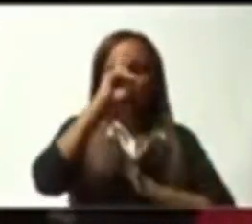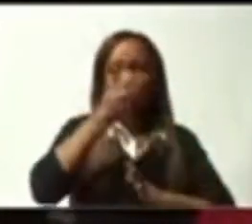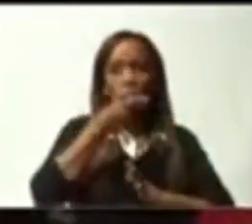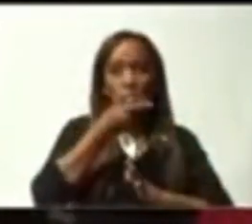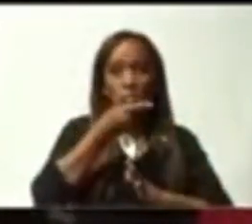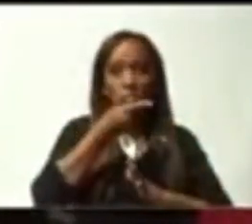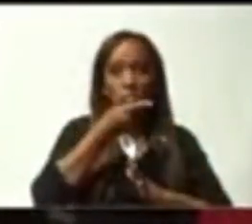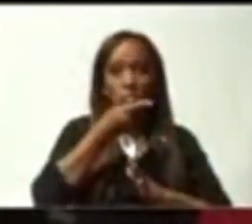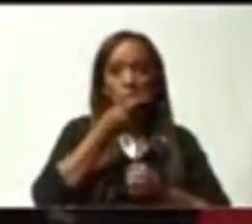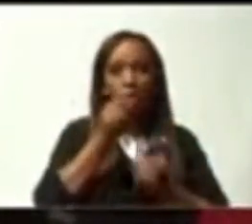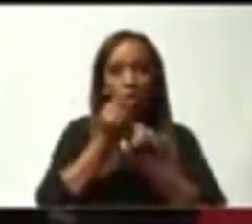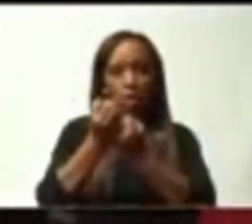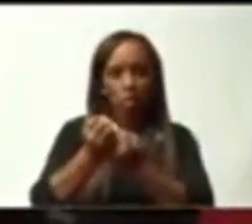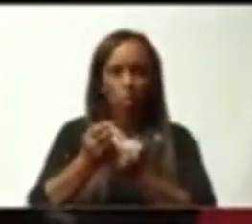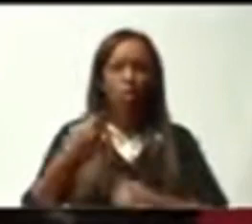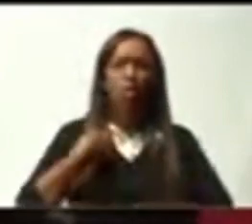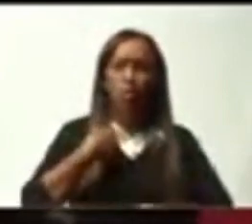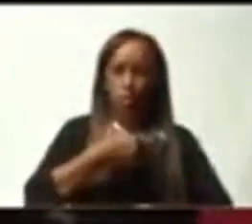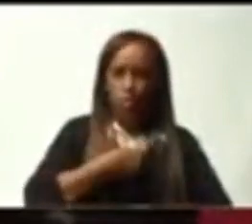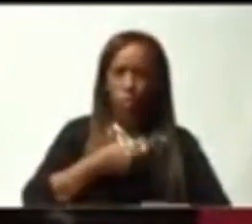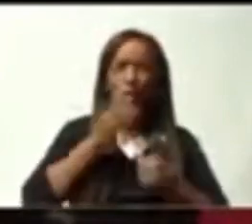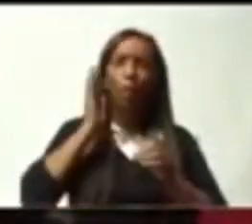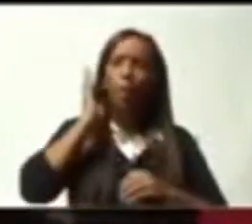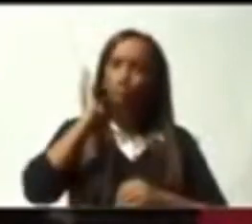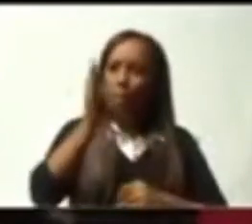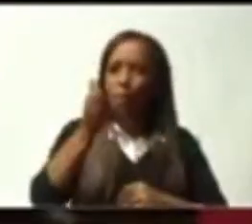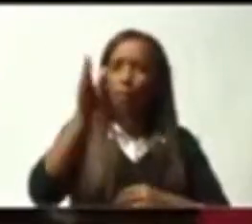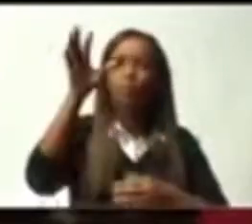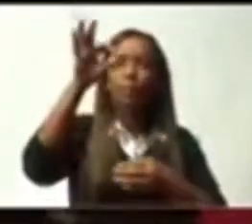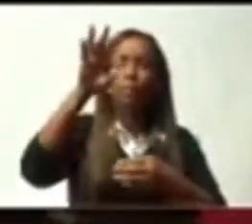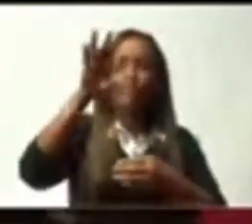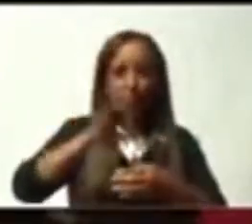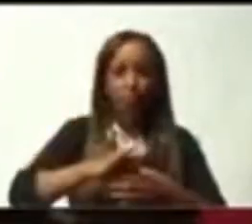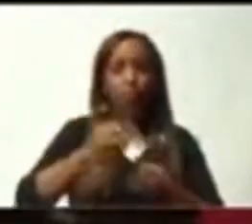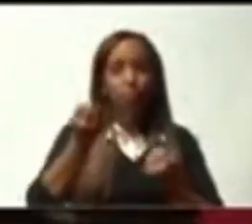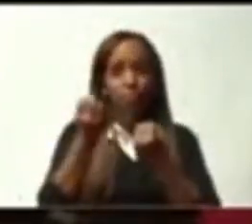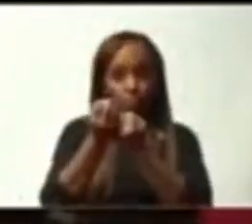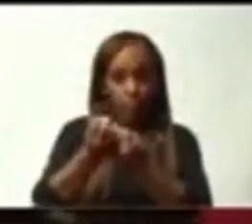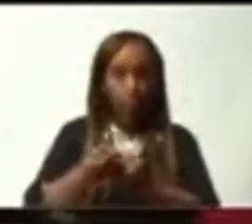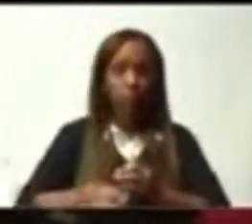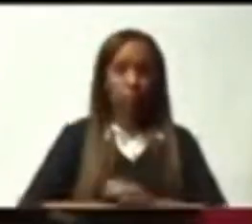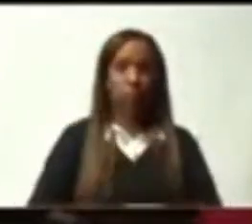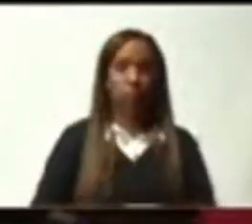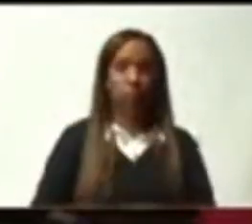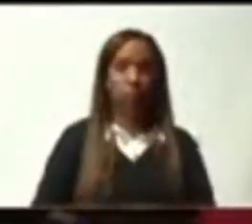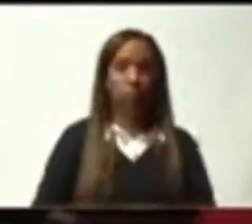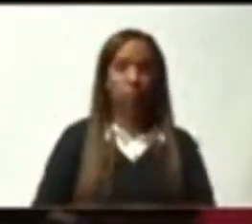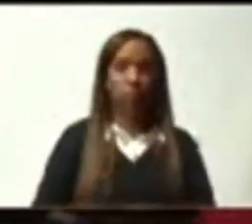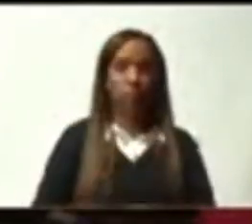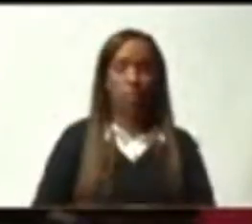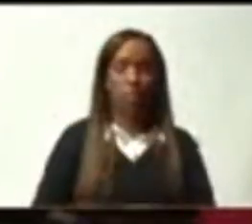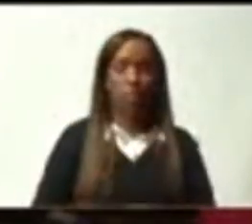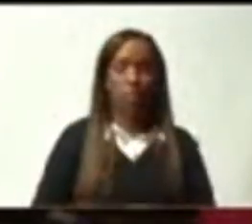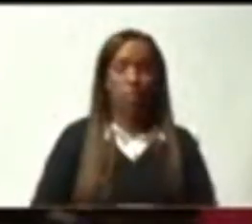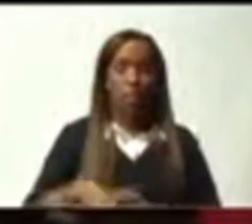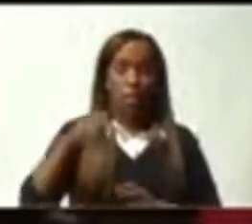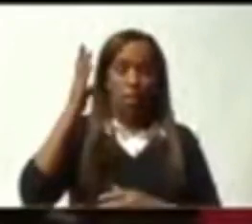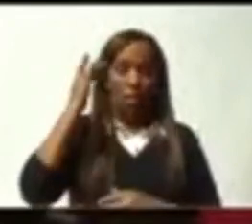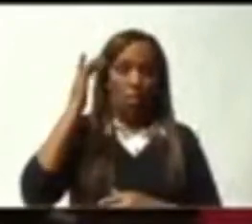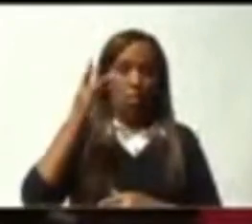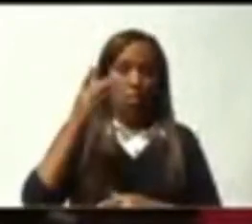ley. Porque creemos que el combate a la corrupción no es con persecución. Ese es el efecto